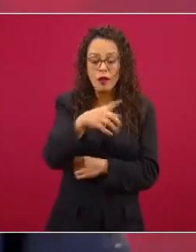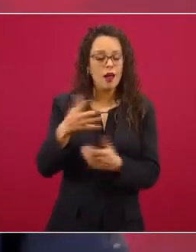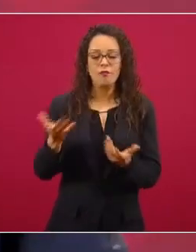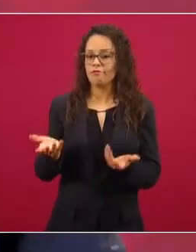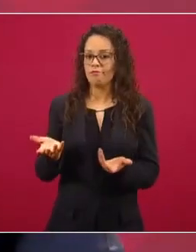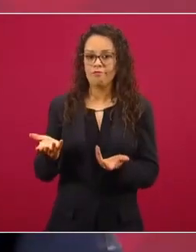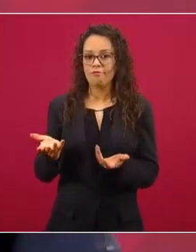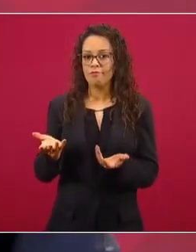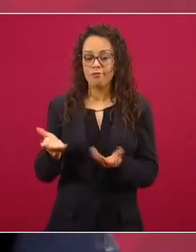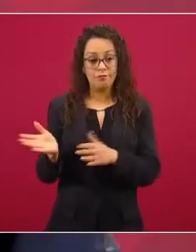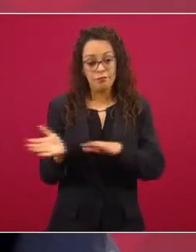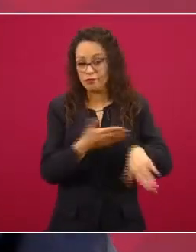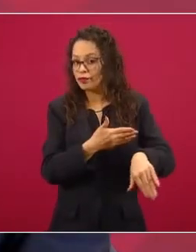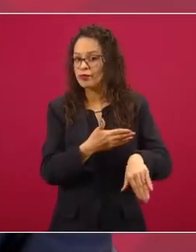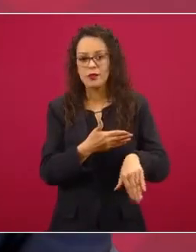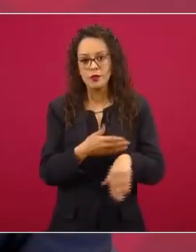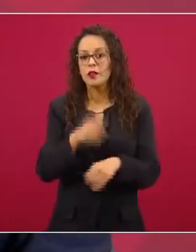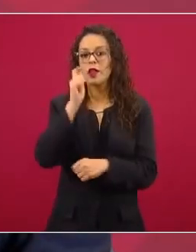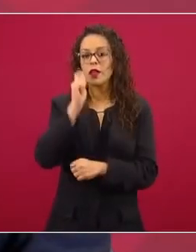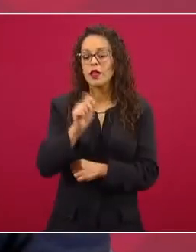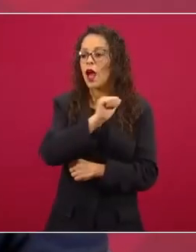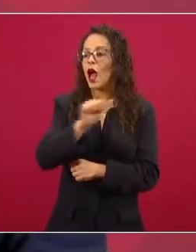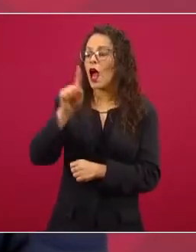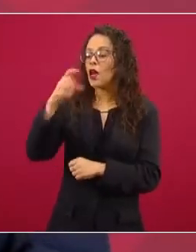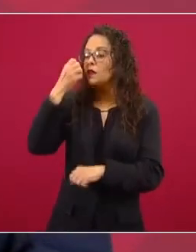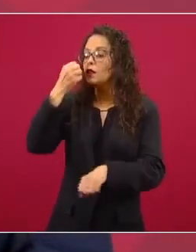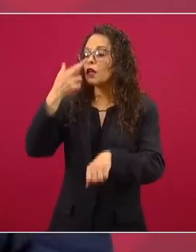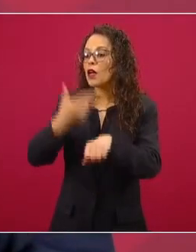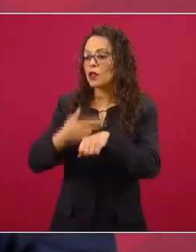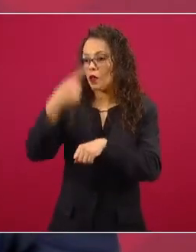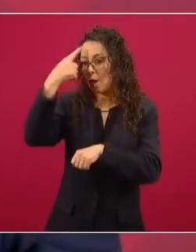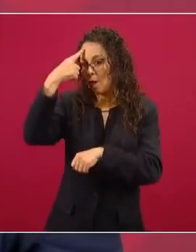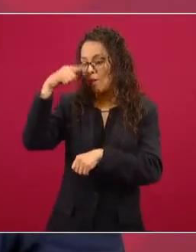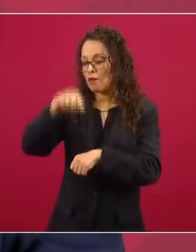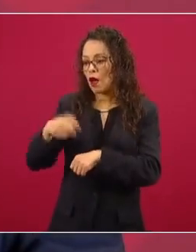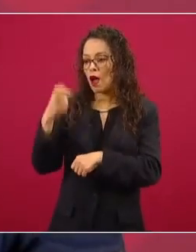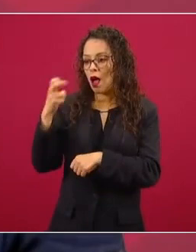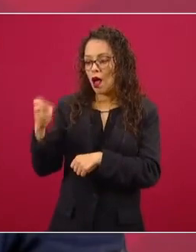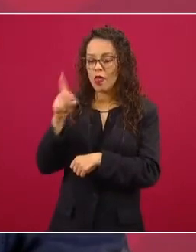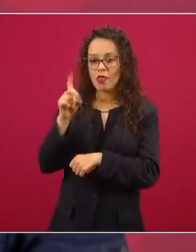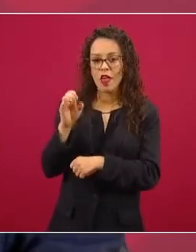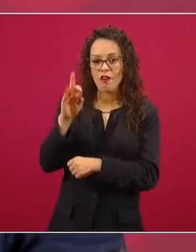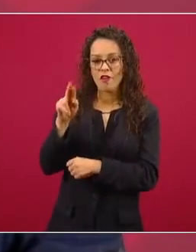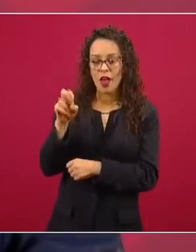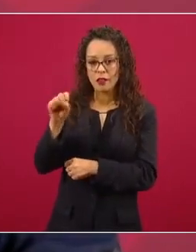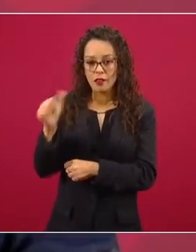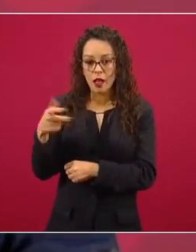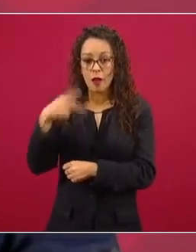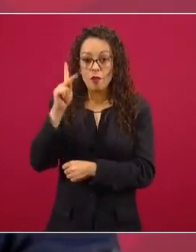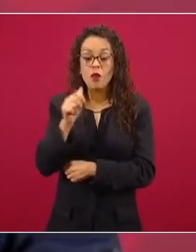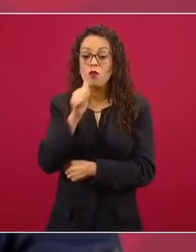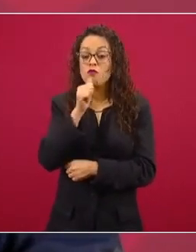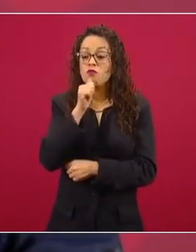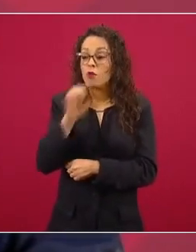Defensa. Pero si el general todavía no tiene 65 años cumplido,